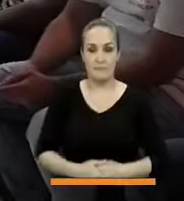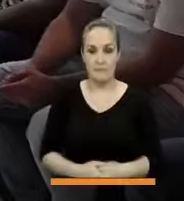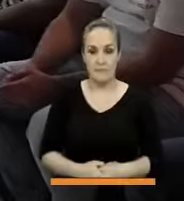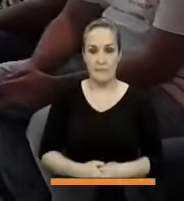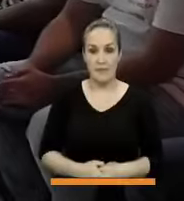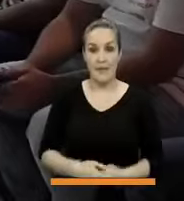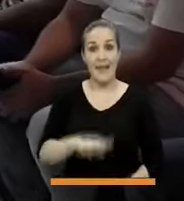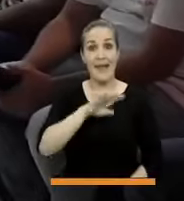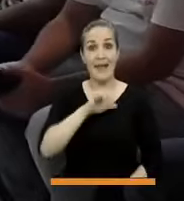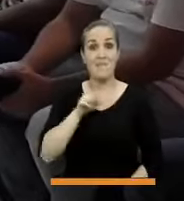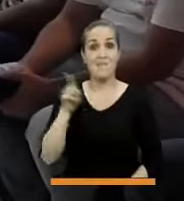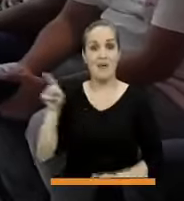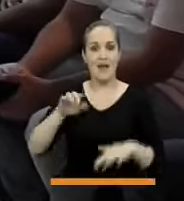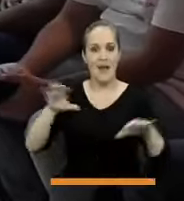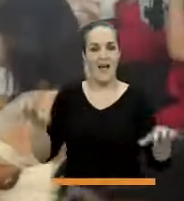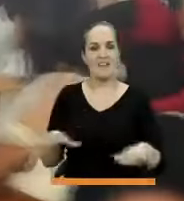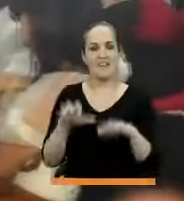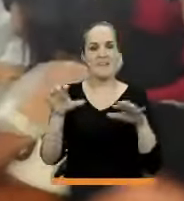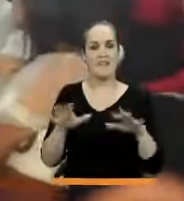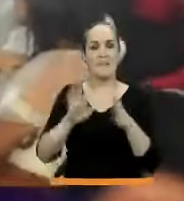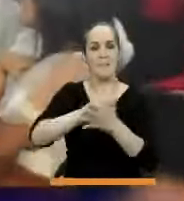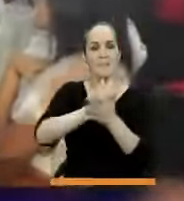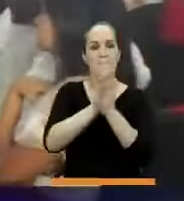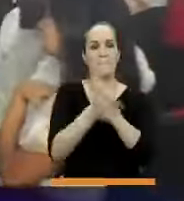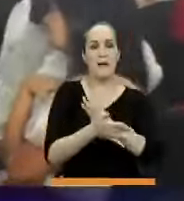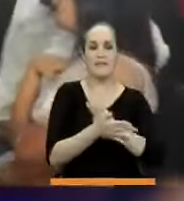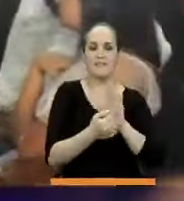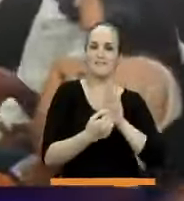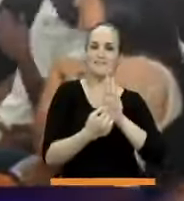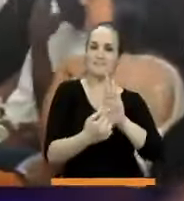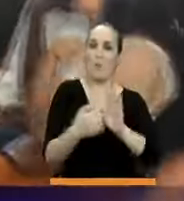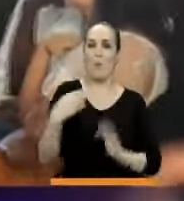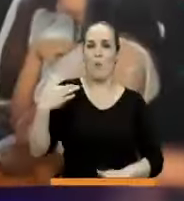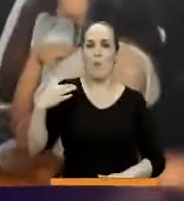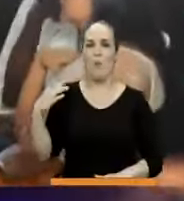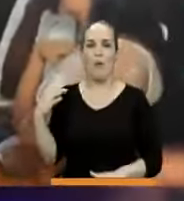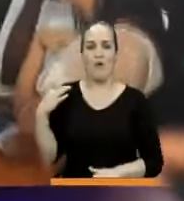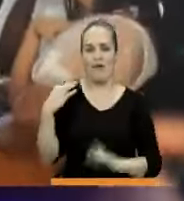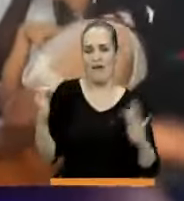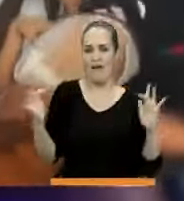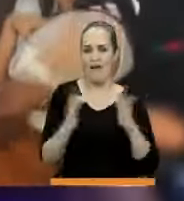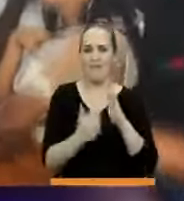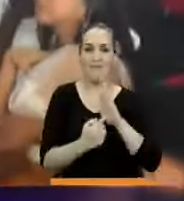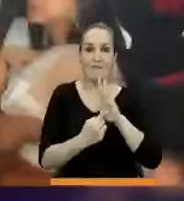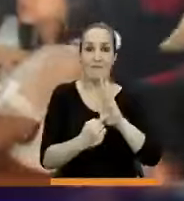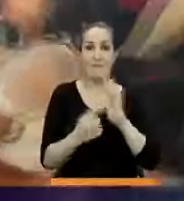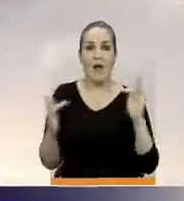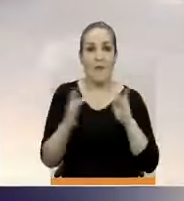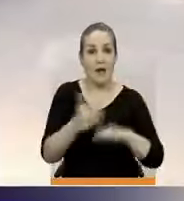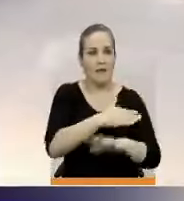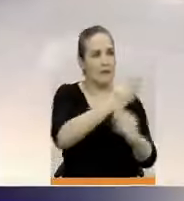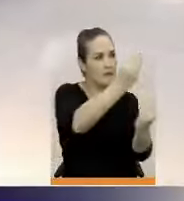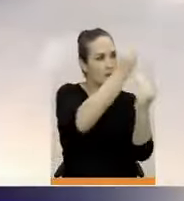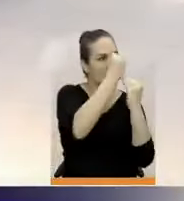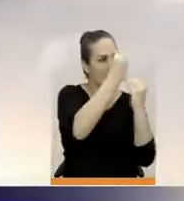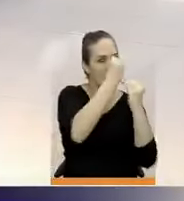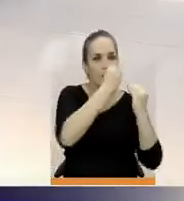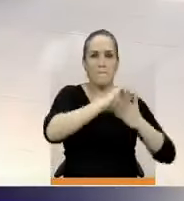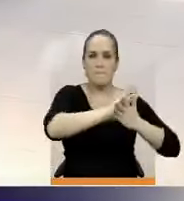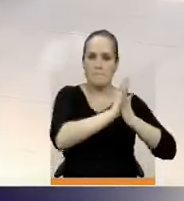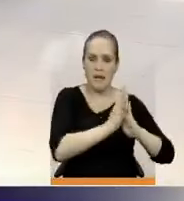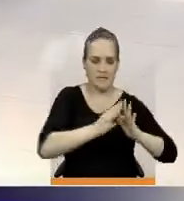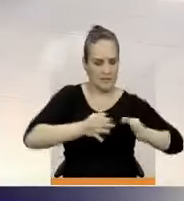En Cali se realizó el desfile La Paz está de moda, como parte de las acciones del Laboratorio de Paz, Convivencia y